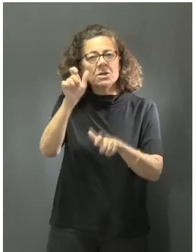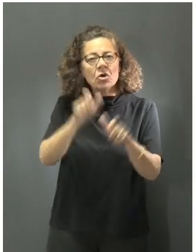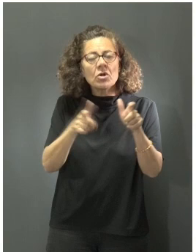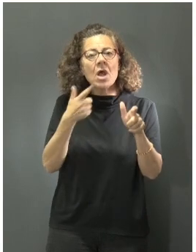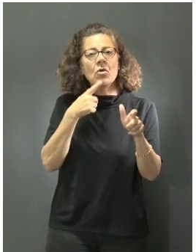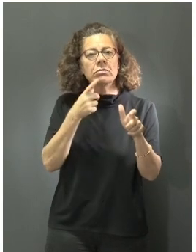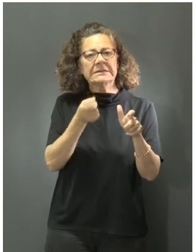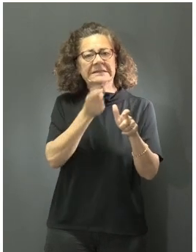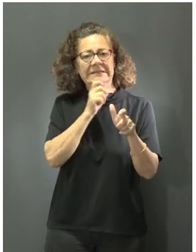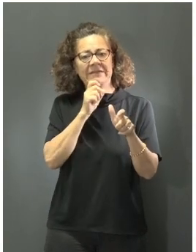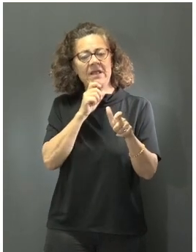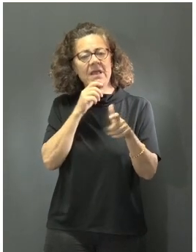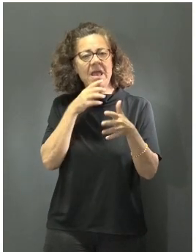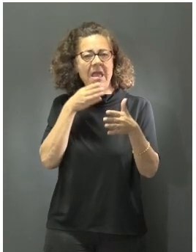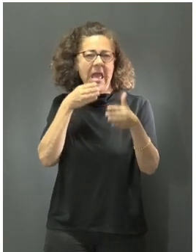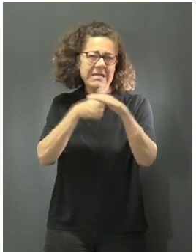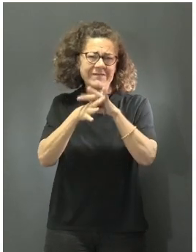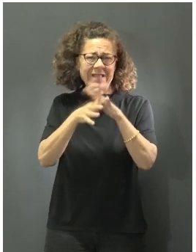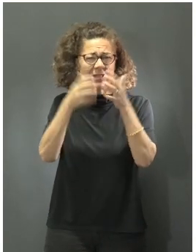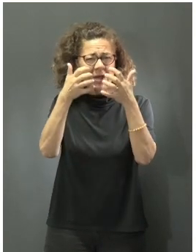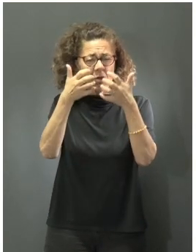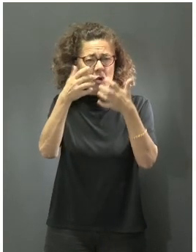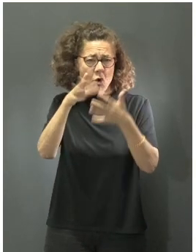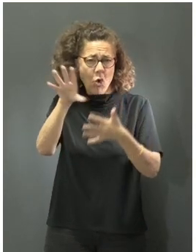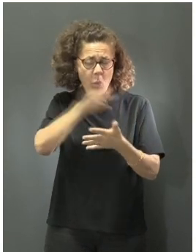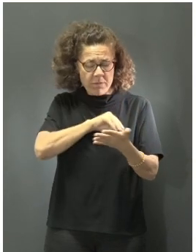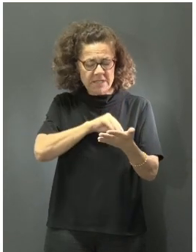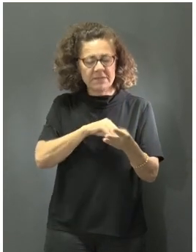de comprensión cognitiva, porque todo